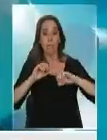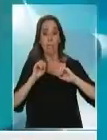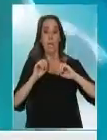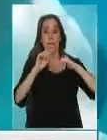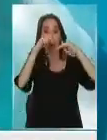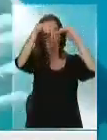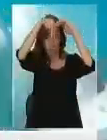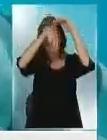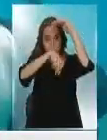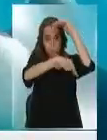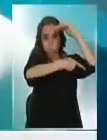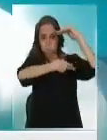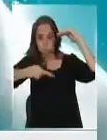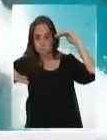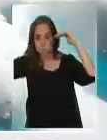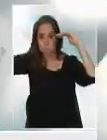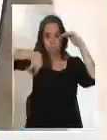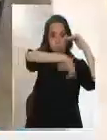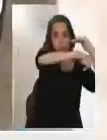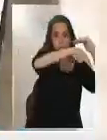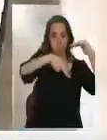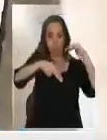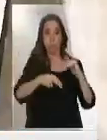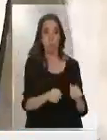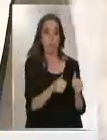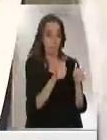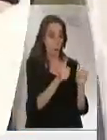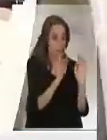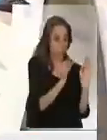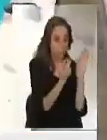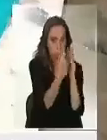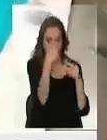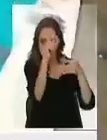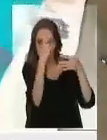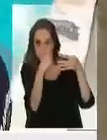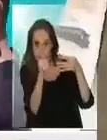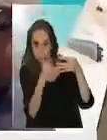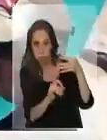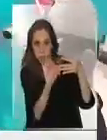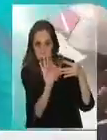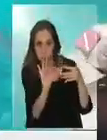dentro de esta piscina, son aprobados para avanzar a la siguiente etapa.